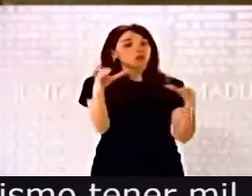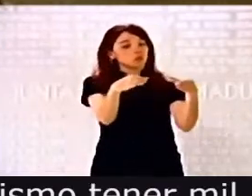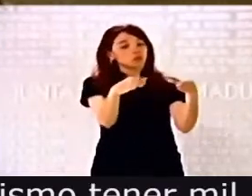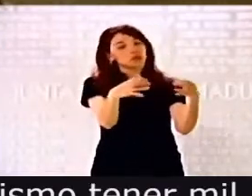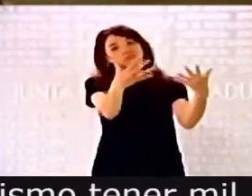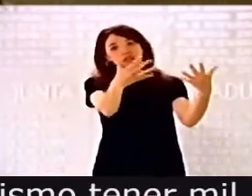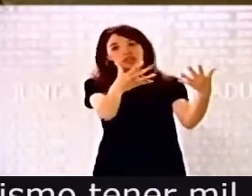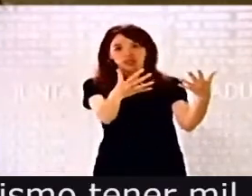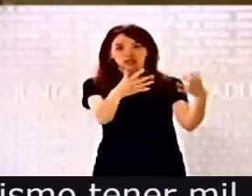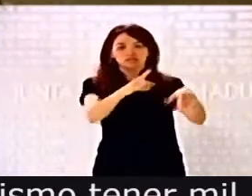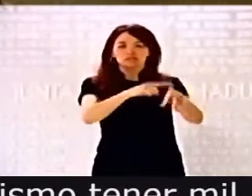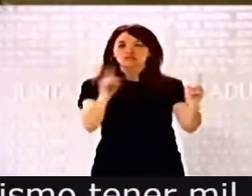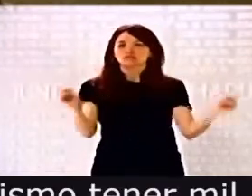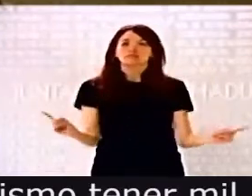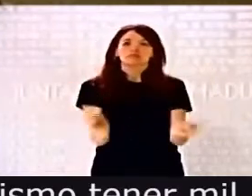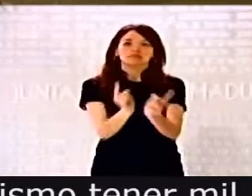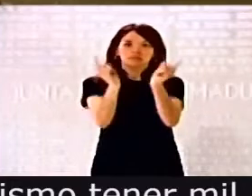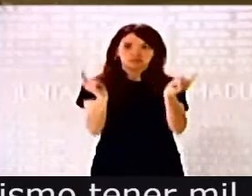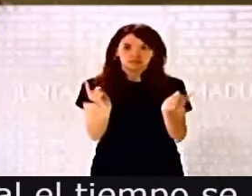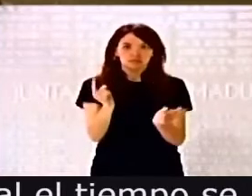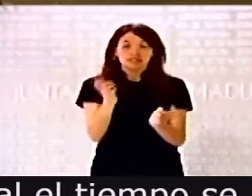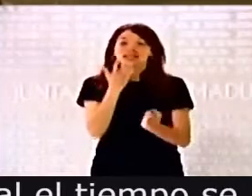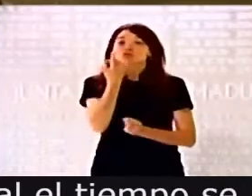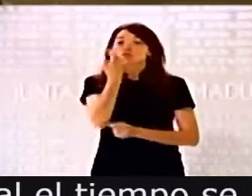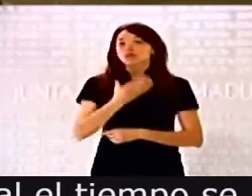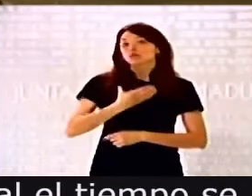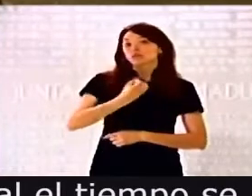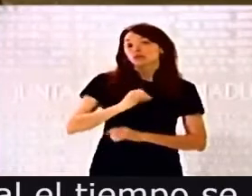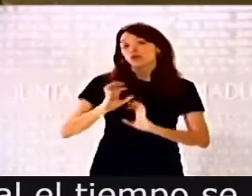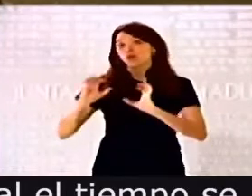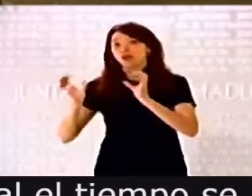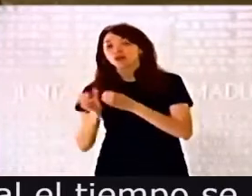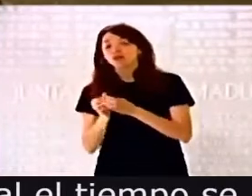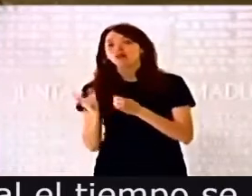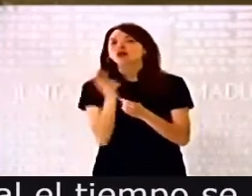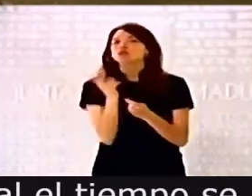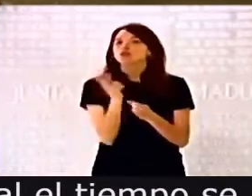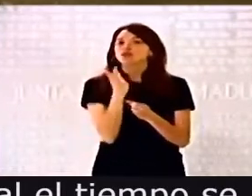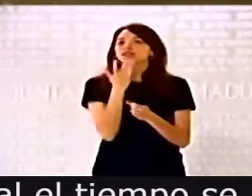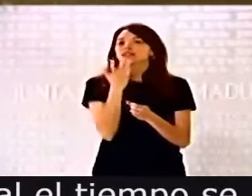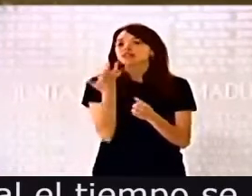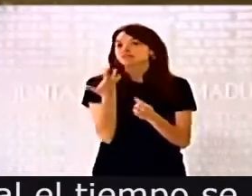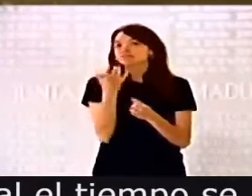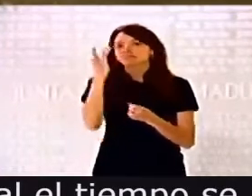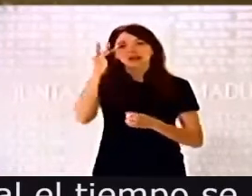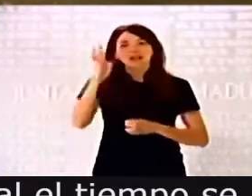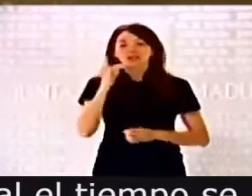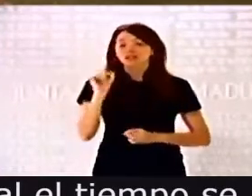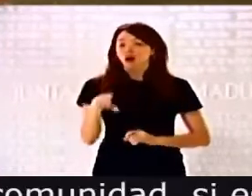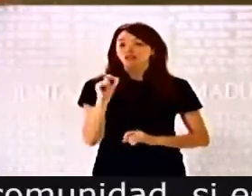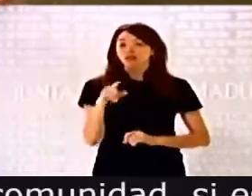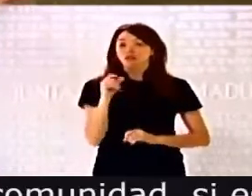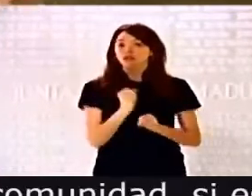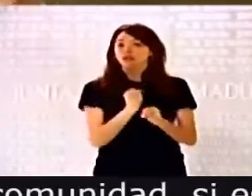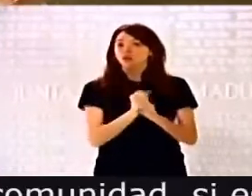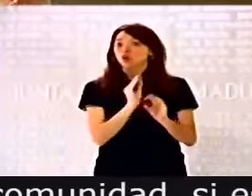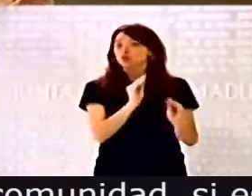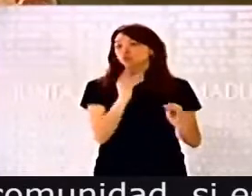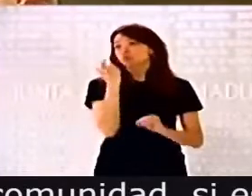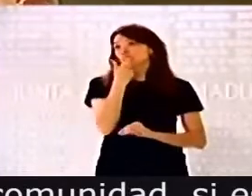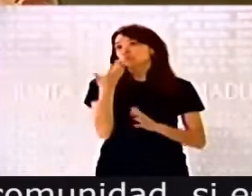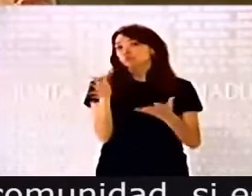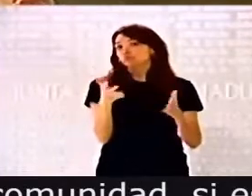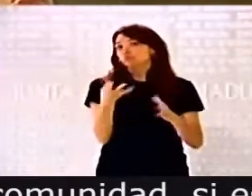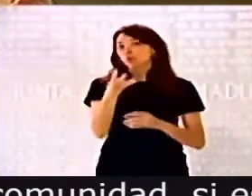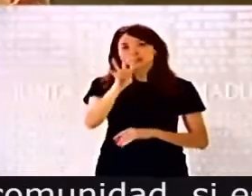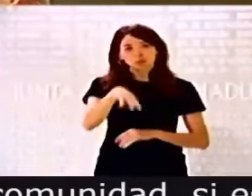se reducirá en torno a que un ayuntamiento o mancomunidad, si es de la cotidianidad, podrá tardar en torno a